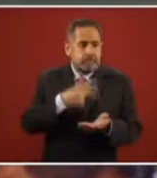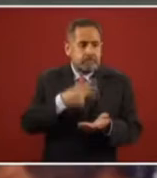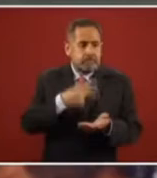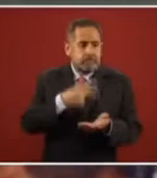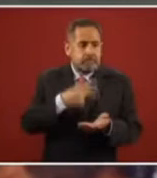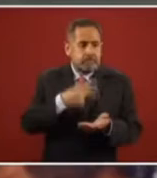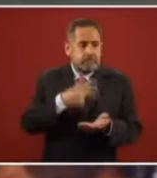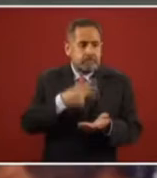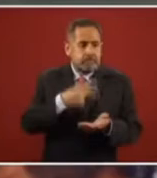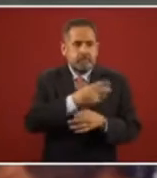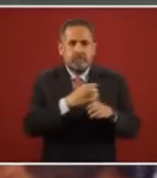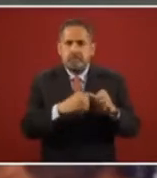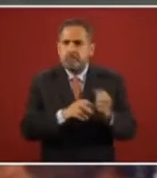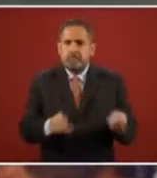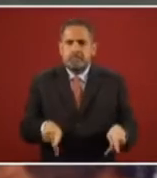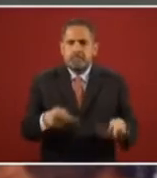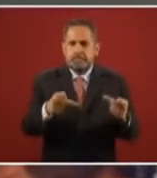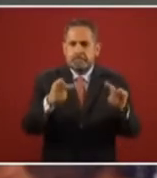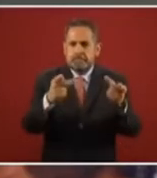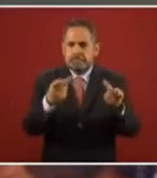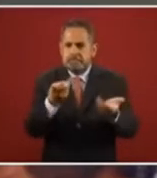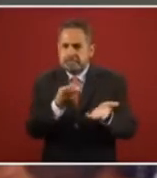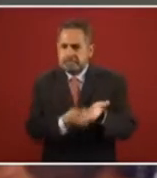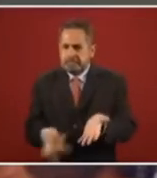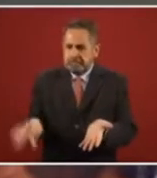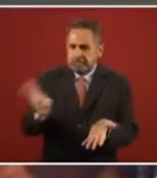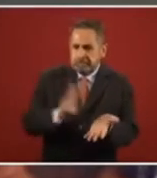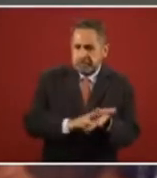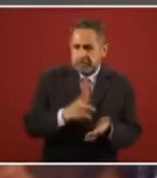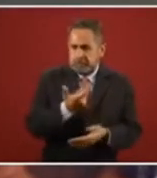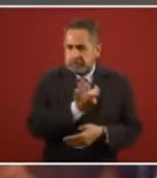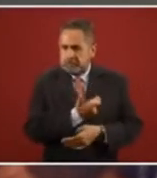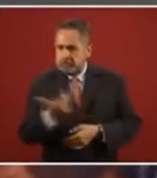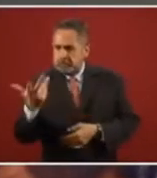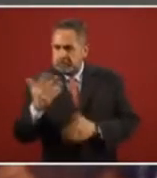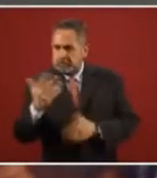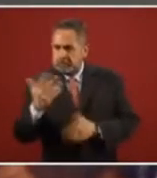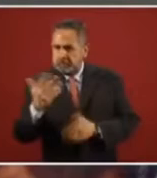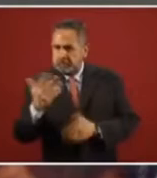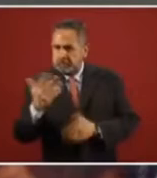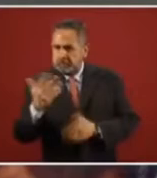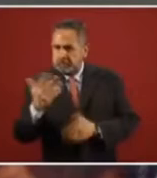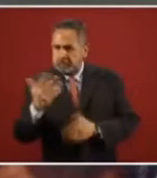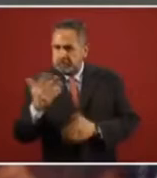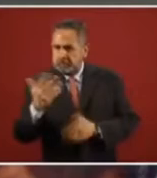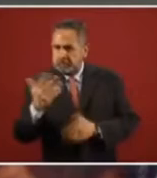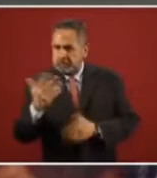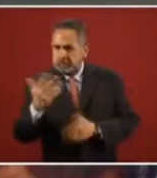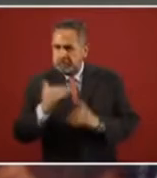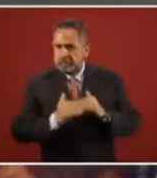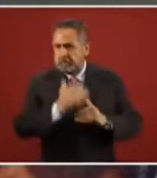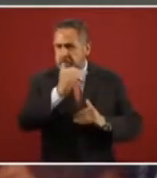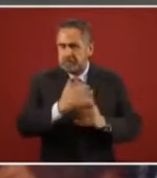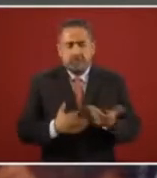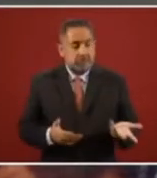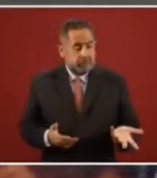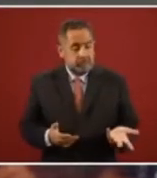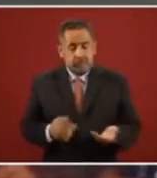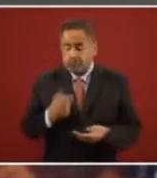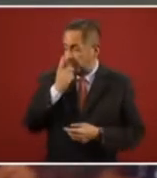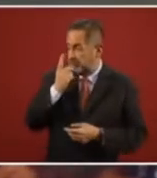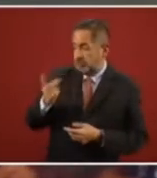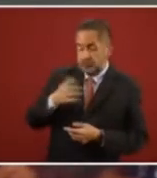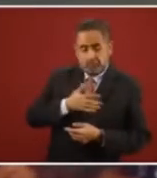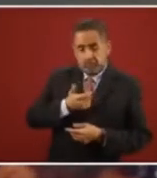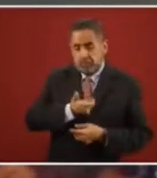ripoll y fabrica argumentan vender antes que el aumento de estos